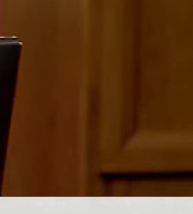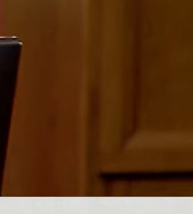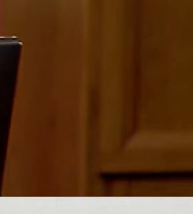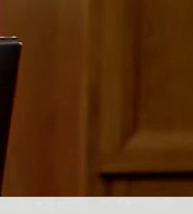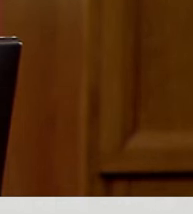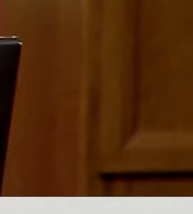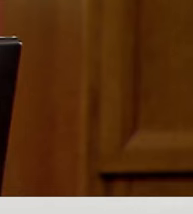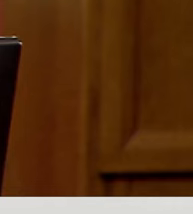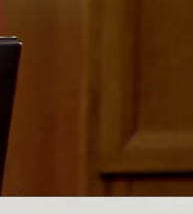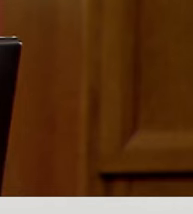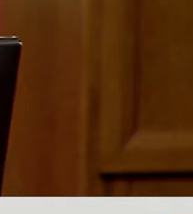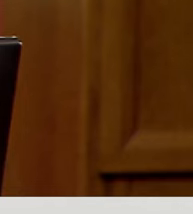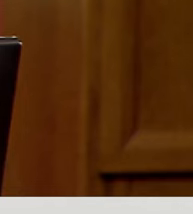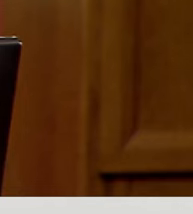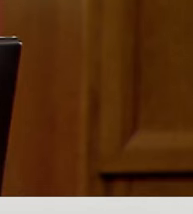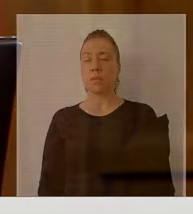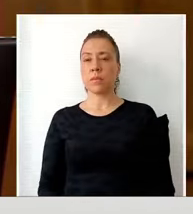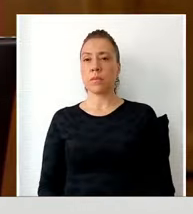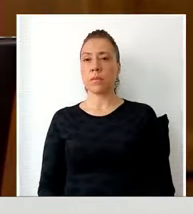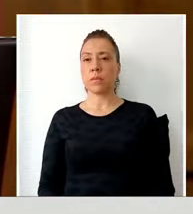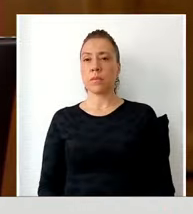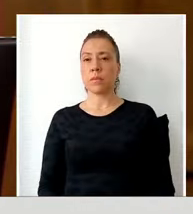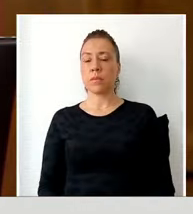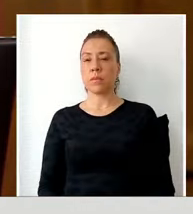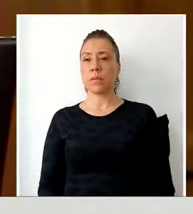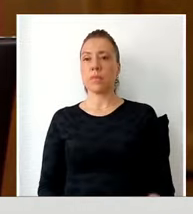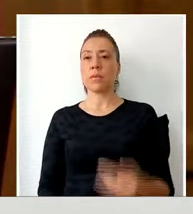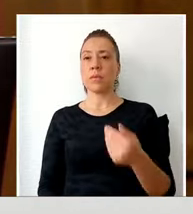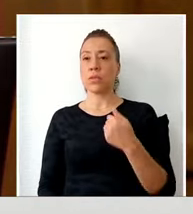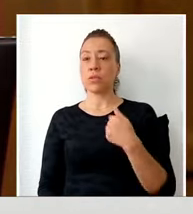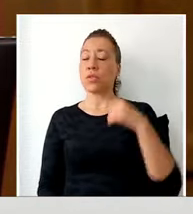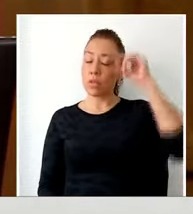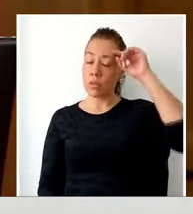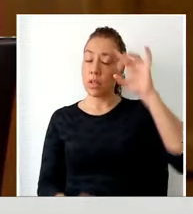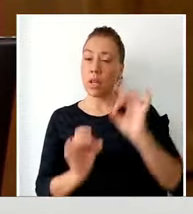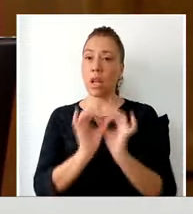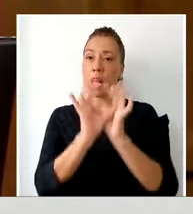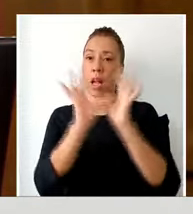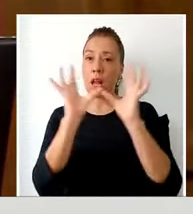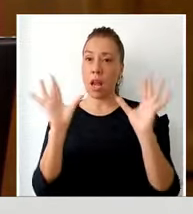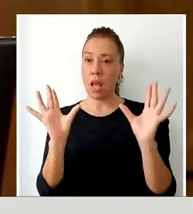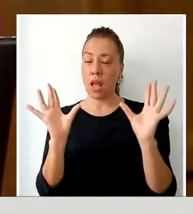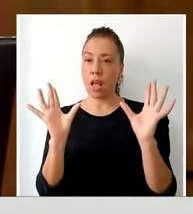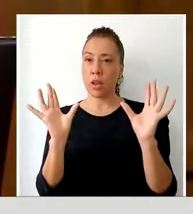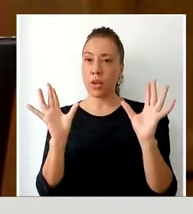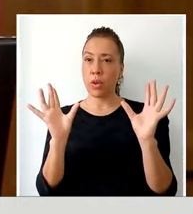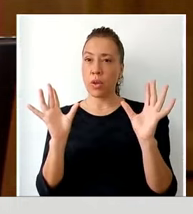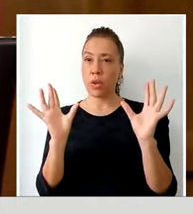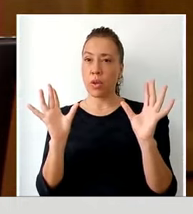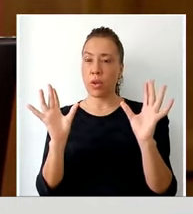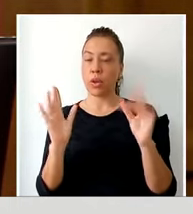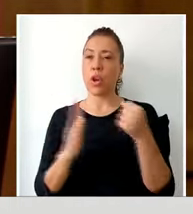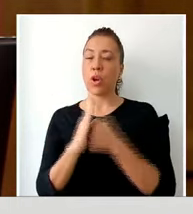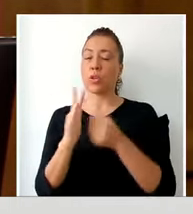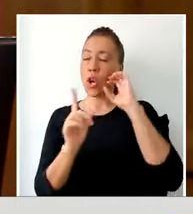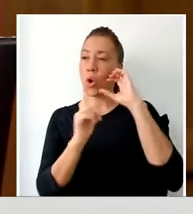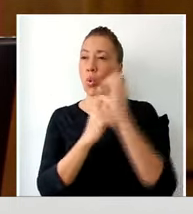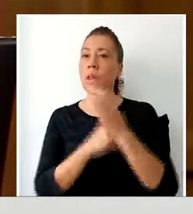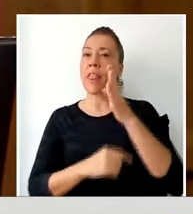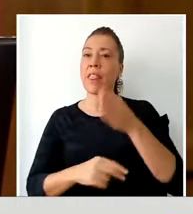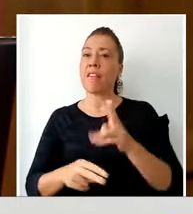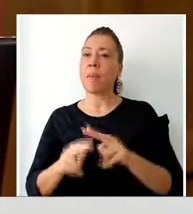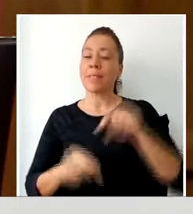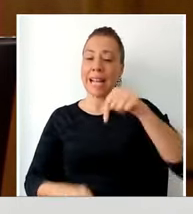deporte era muy impresionante yo tengo clarísimo que esta batalla cultural la tenemos que dar en Chile también